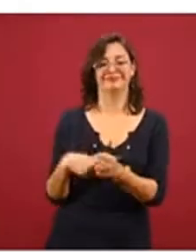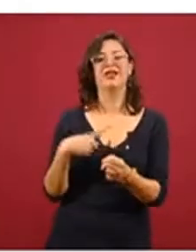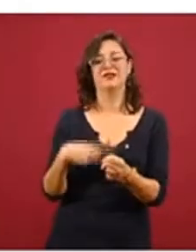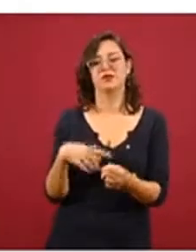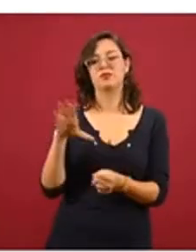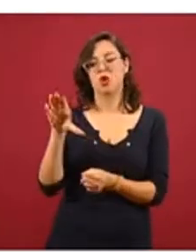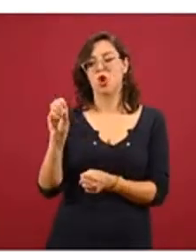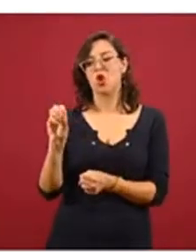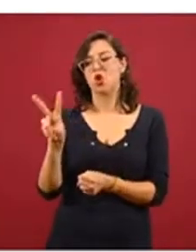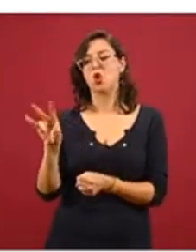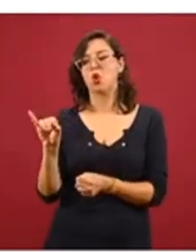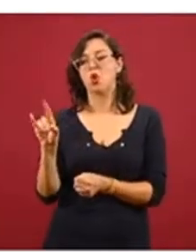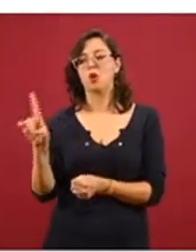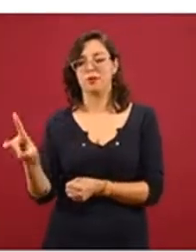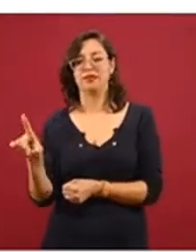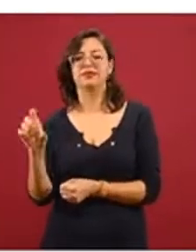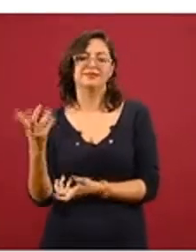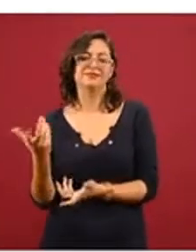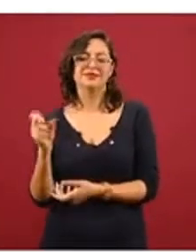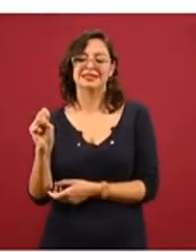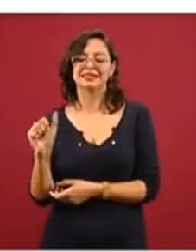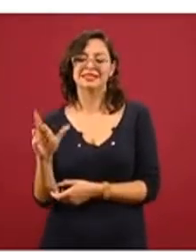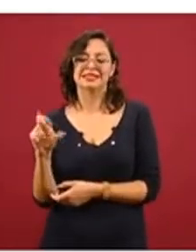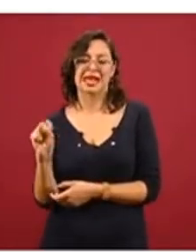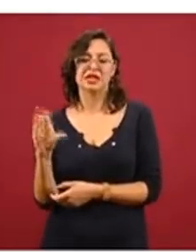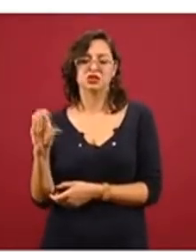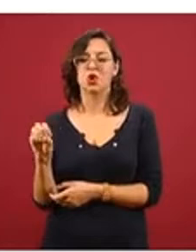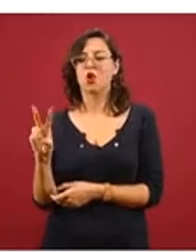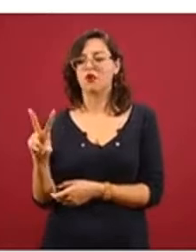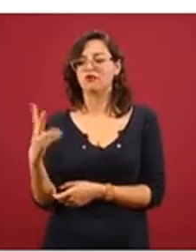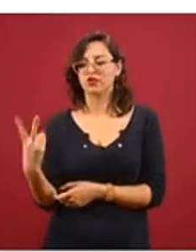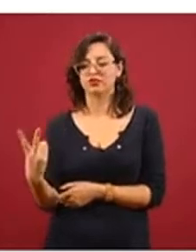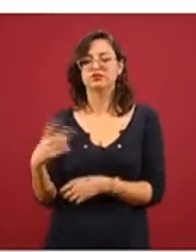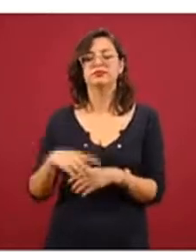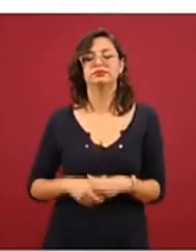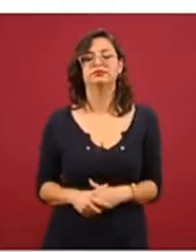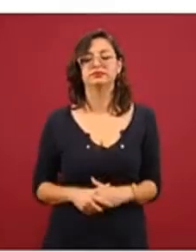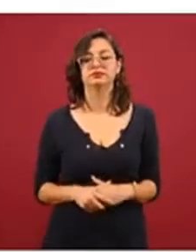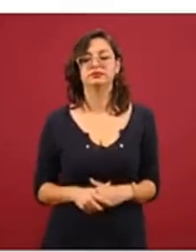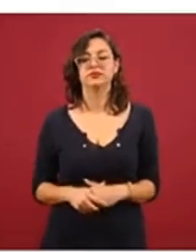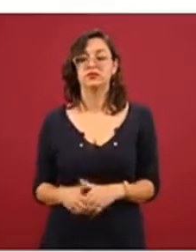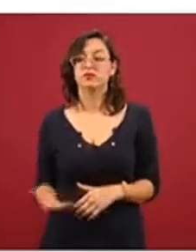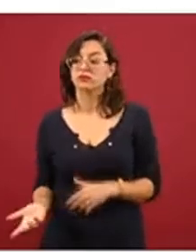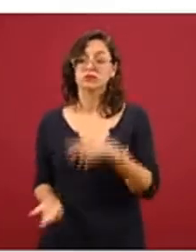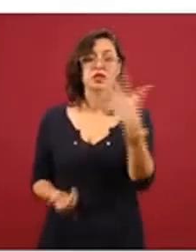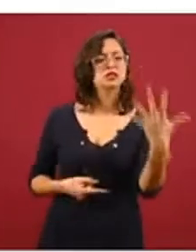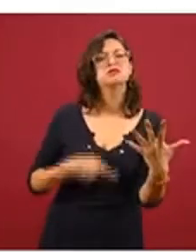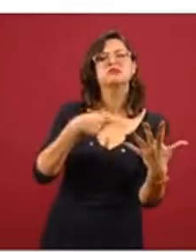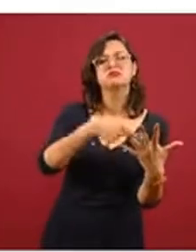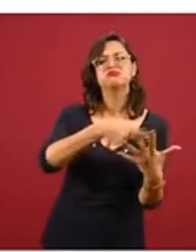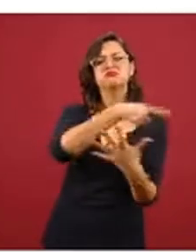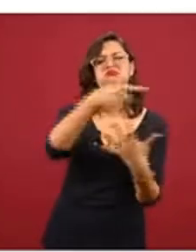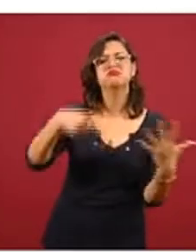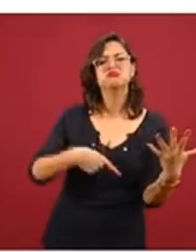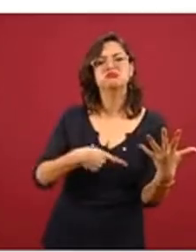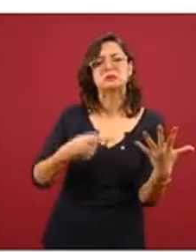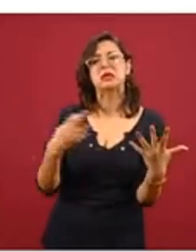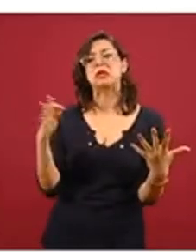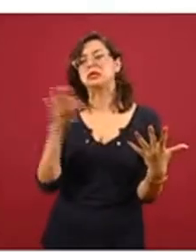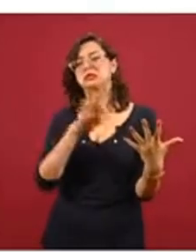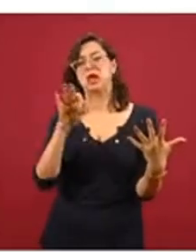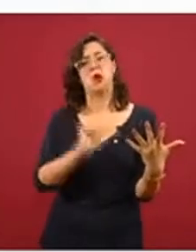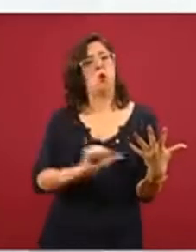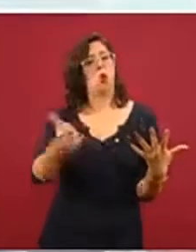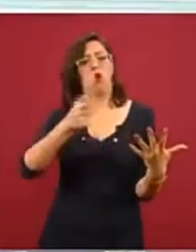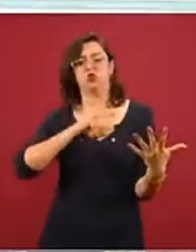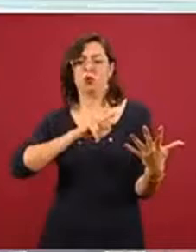por la presencia de virus SARS-CoV-2, COVID-19. La otra mitad muy seguramente podrán